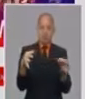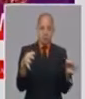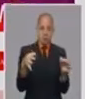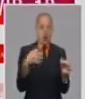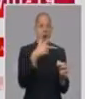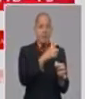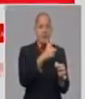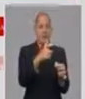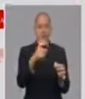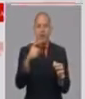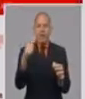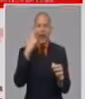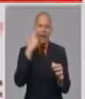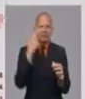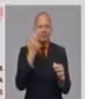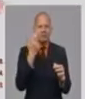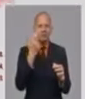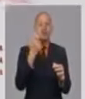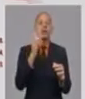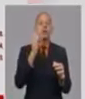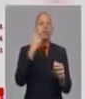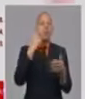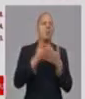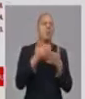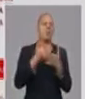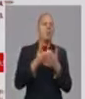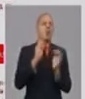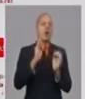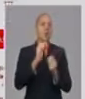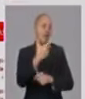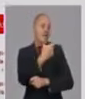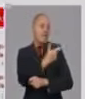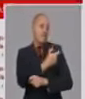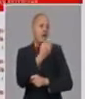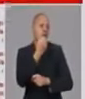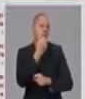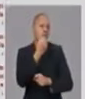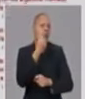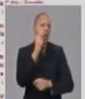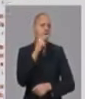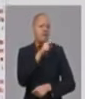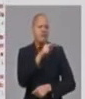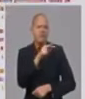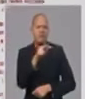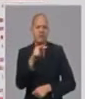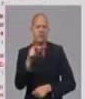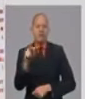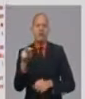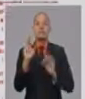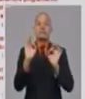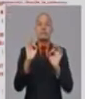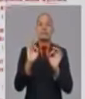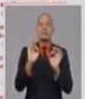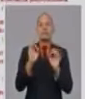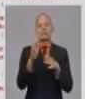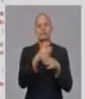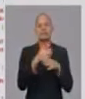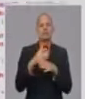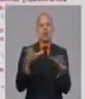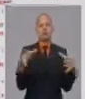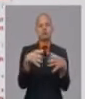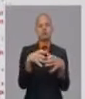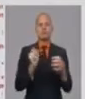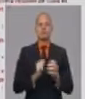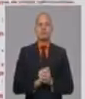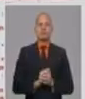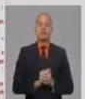evaluar la inmunogenicidad, seguridad y reactogenicidad del candidato vacunal anti-SARS-CoV-2. De